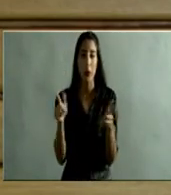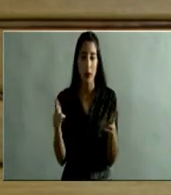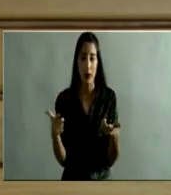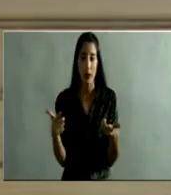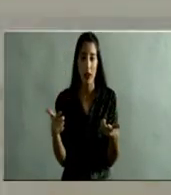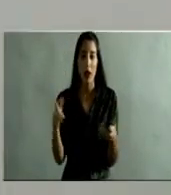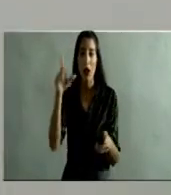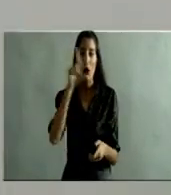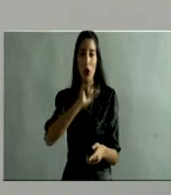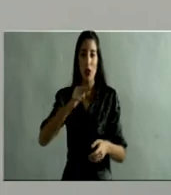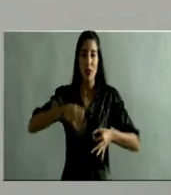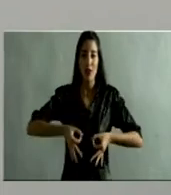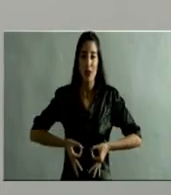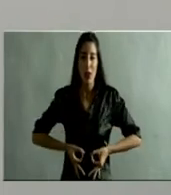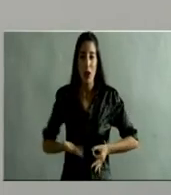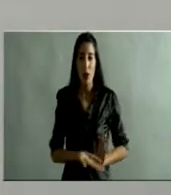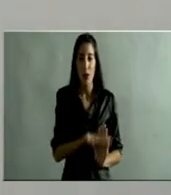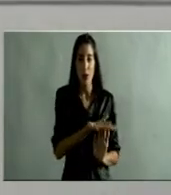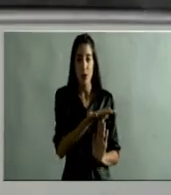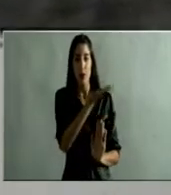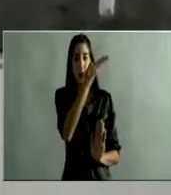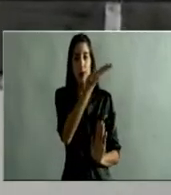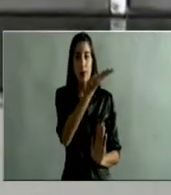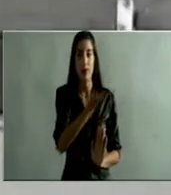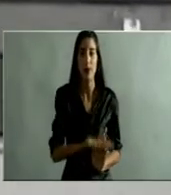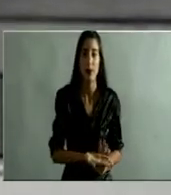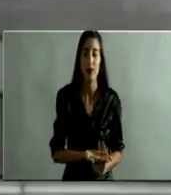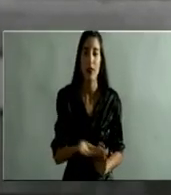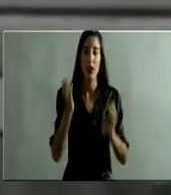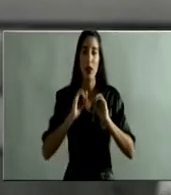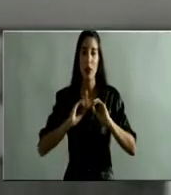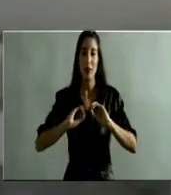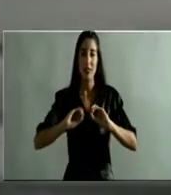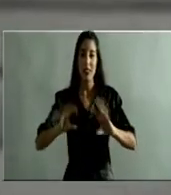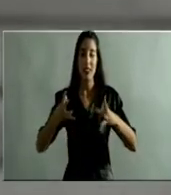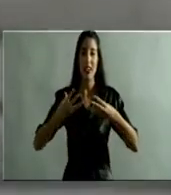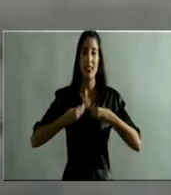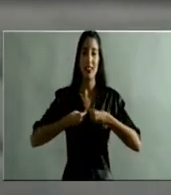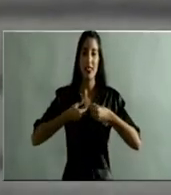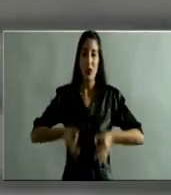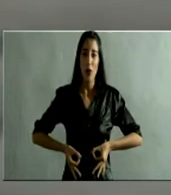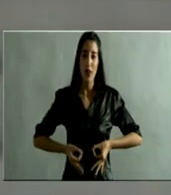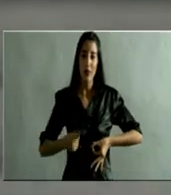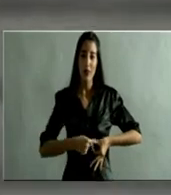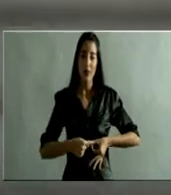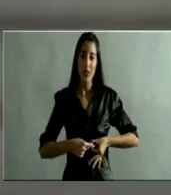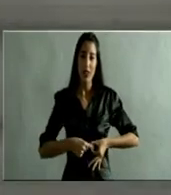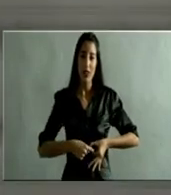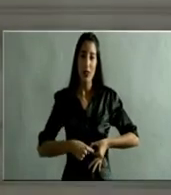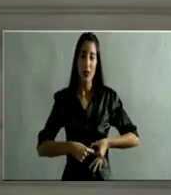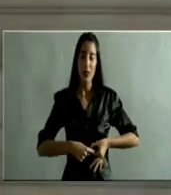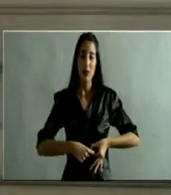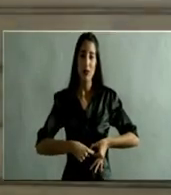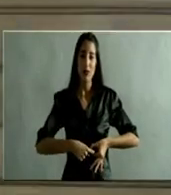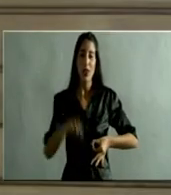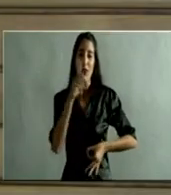dolores de ovarios aumentaban Donde empecé a sentir puntadas en mi ovario izquierdo Y donde no podía ni